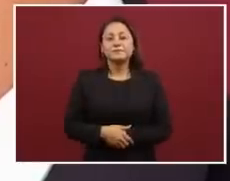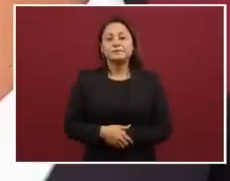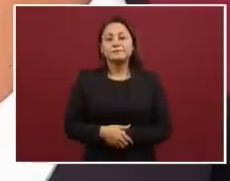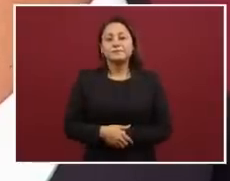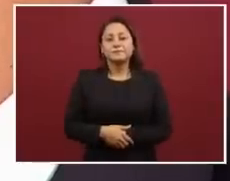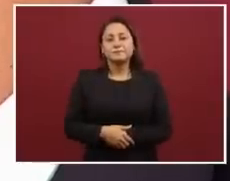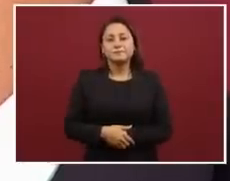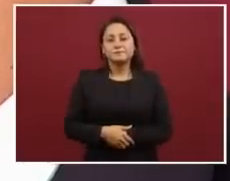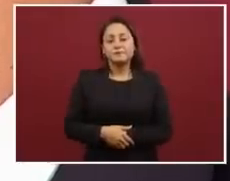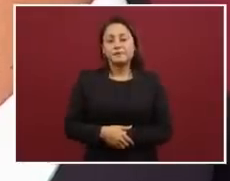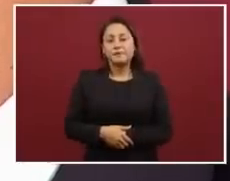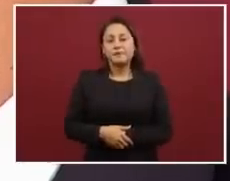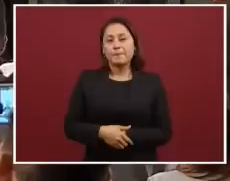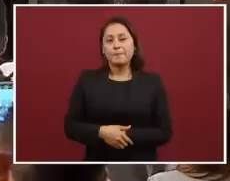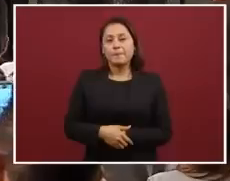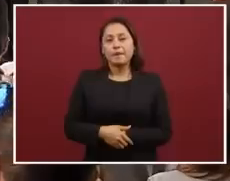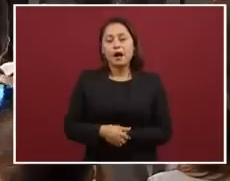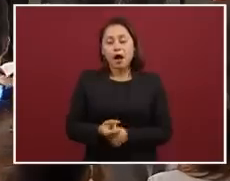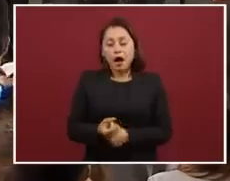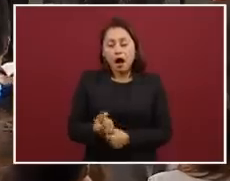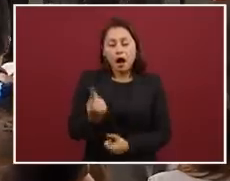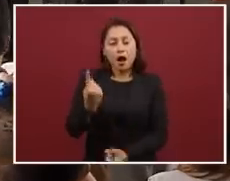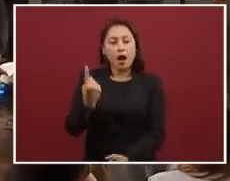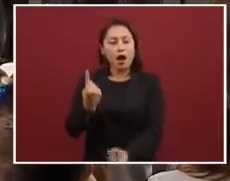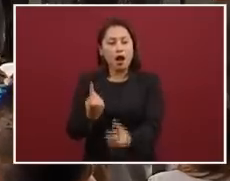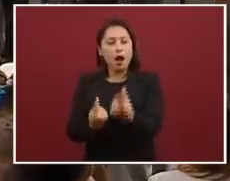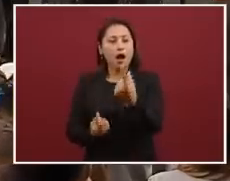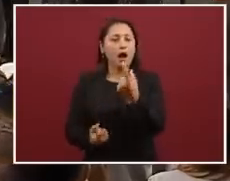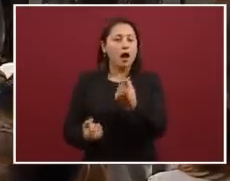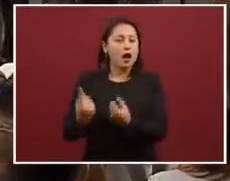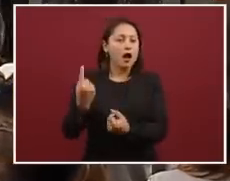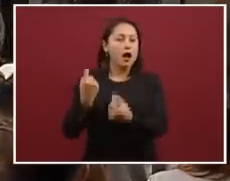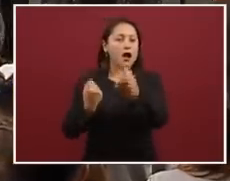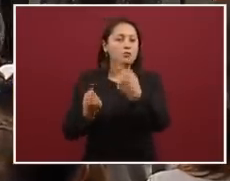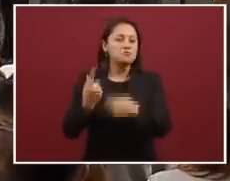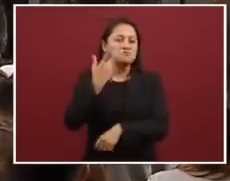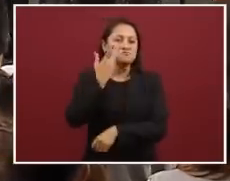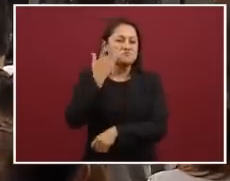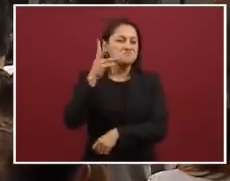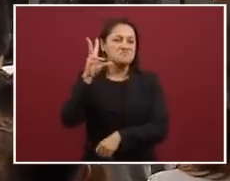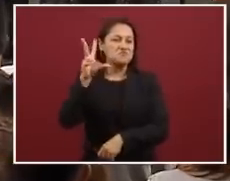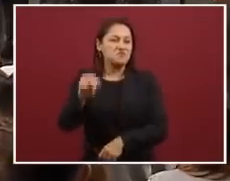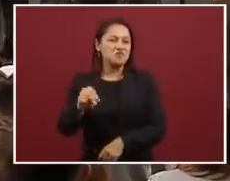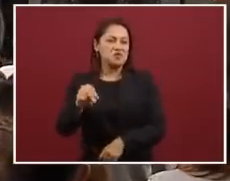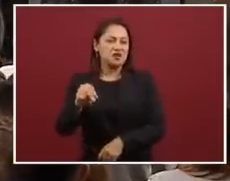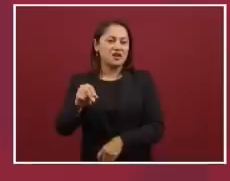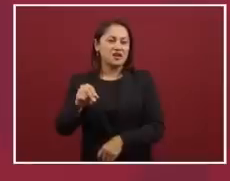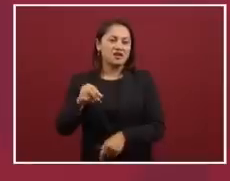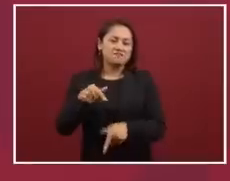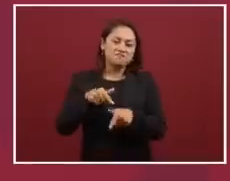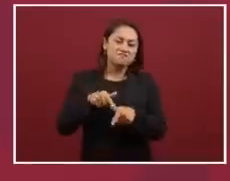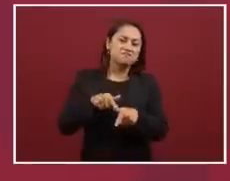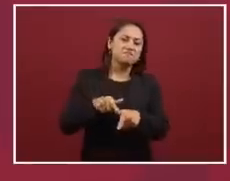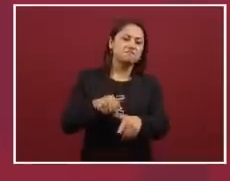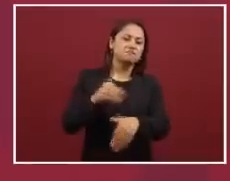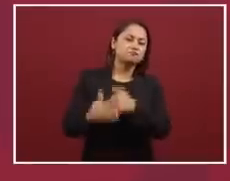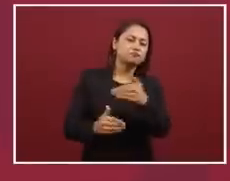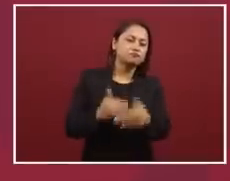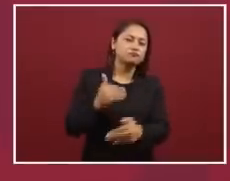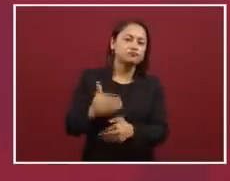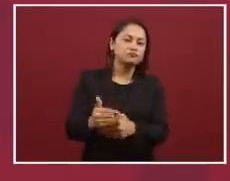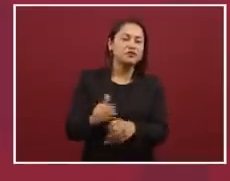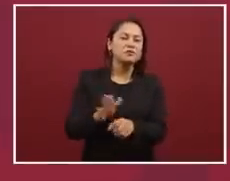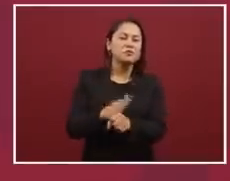no quieren que nos vaya bien, por eso son los amparos. No quisieran que